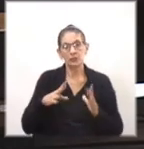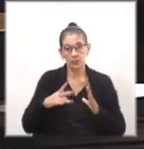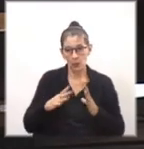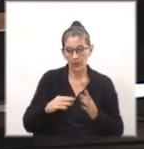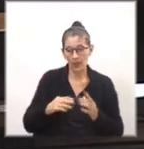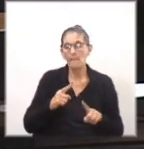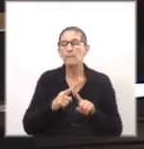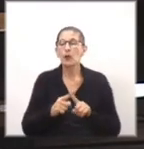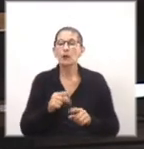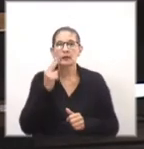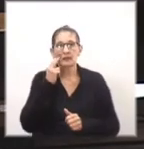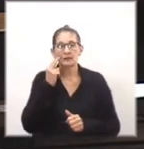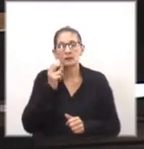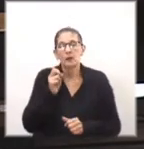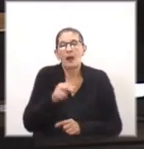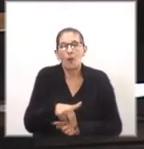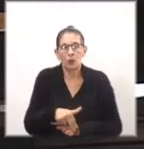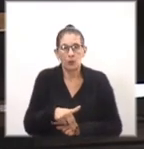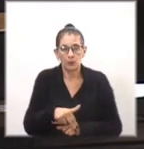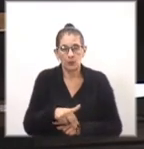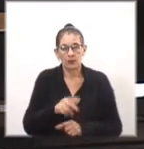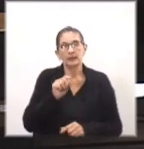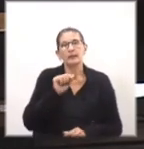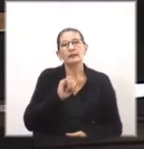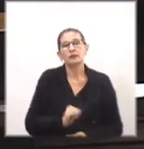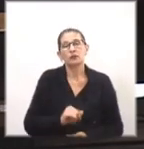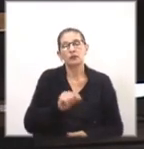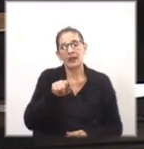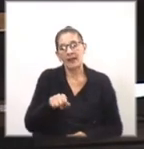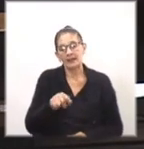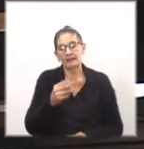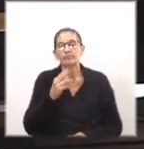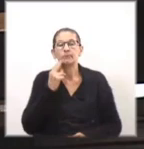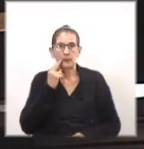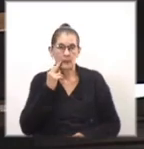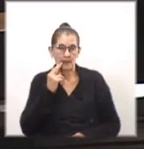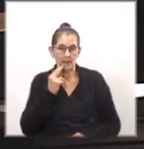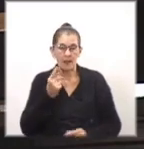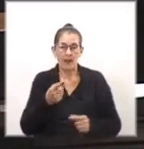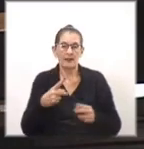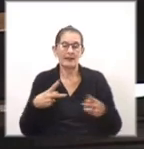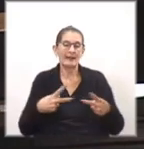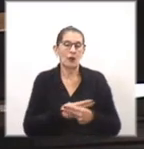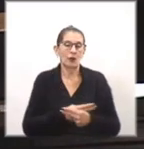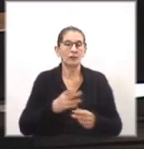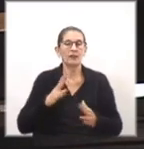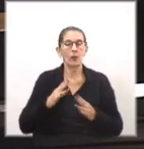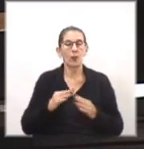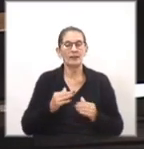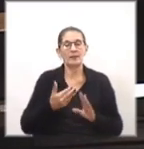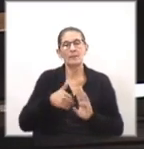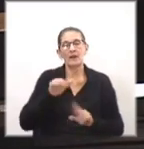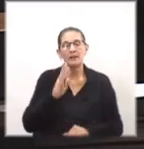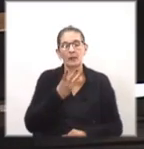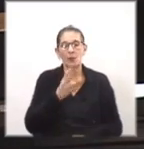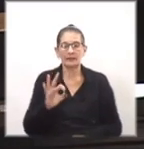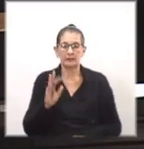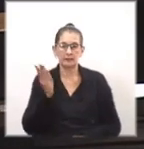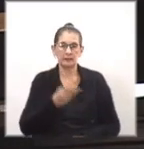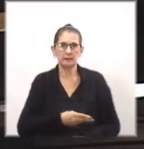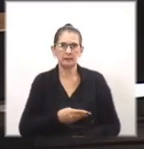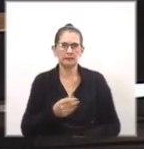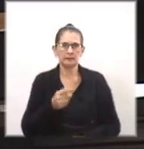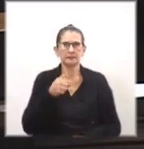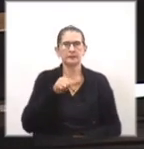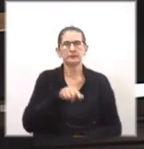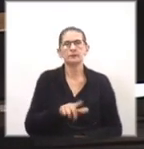por causal común, lo cual les implicaría un recorte en sus jubilaciones de más de 40%.